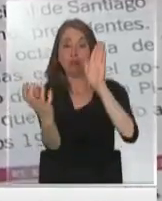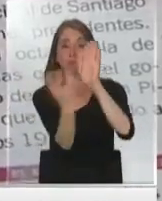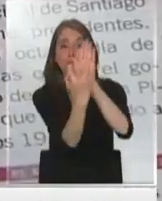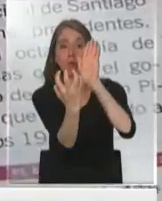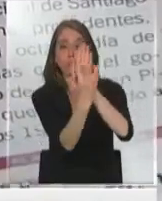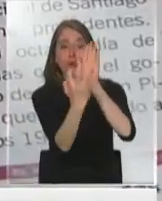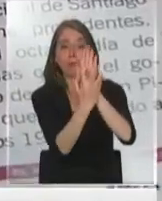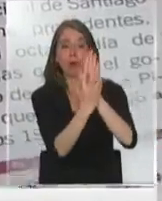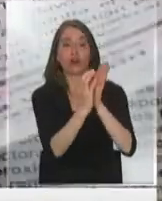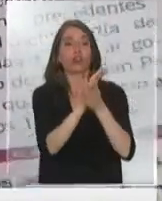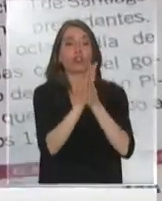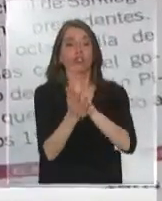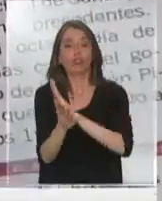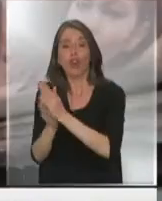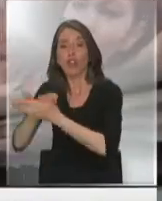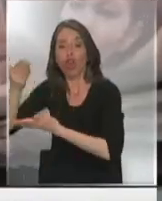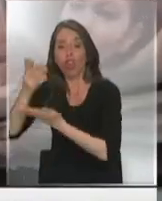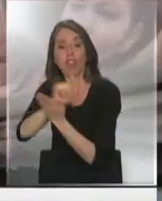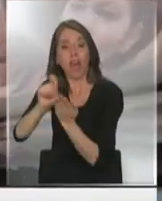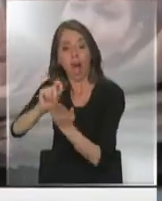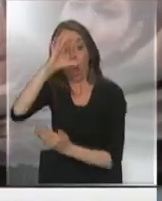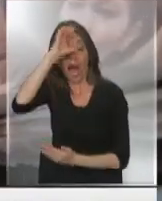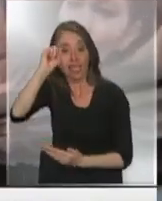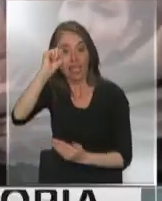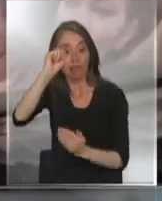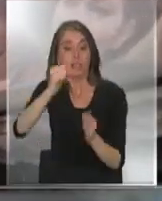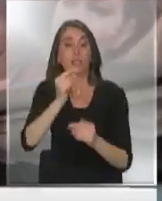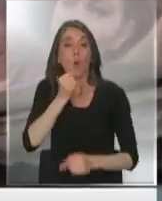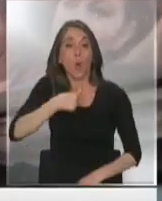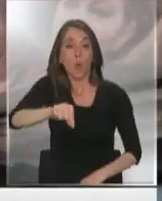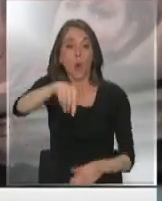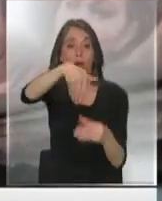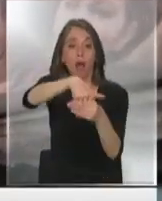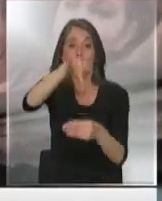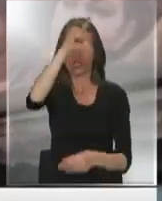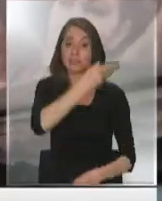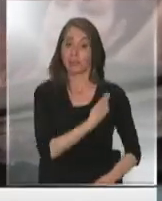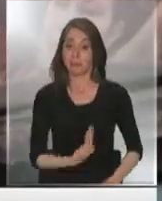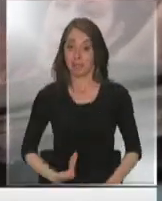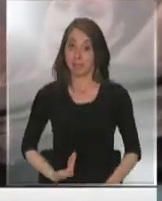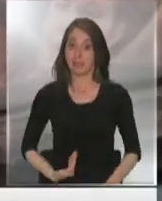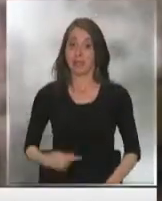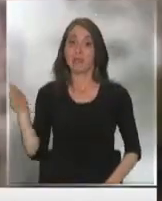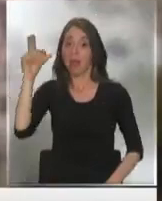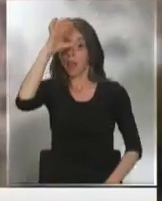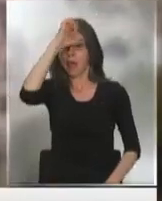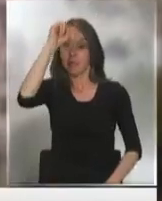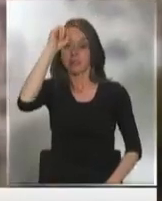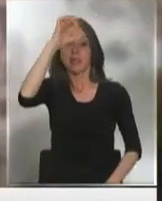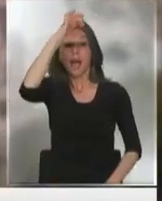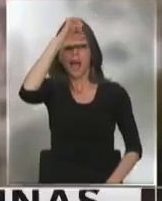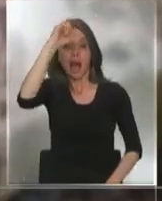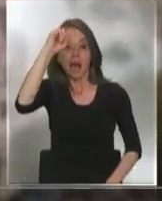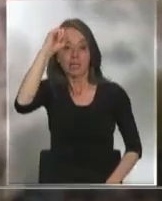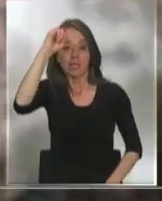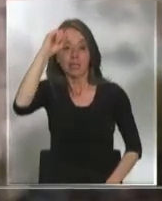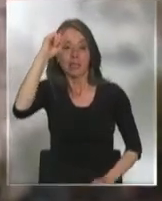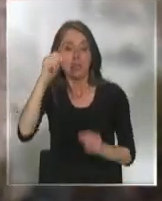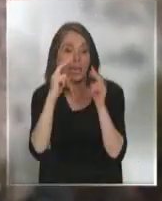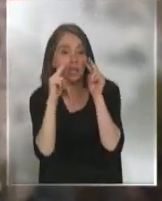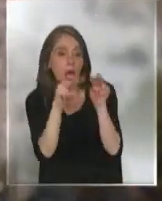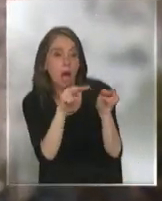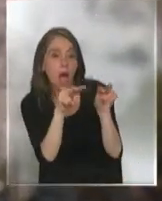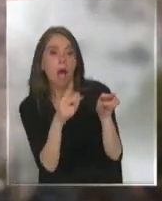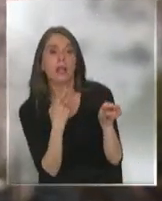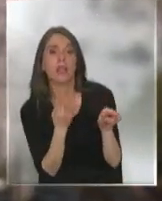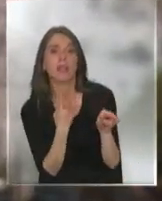el papel de todos los medios escritos de Argentina a puertas de las elecciones presidenciales en ese país. Argentina está siguiendo con